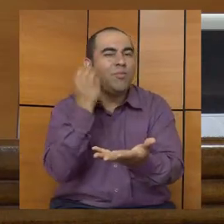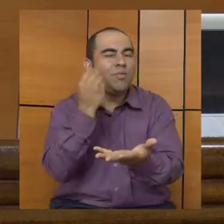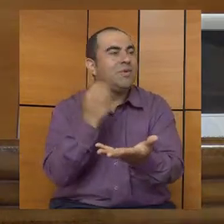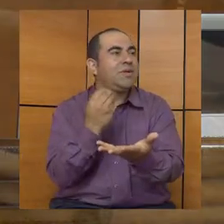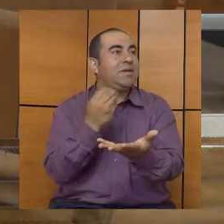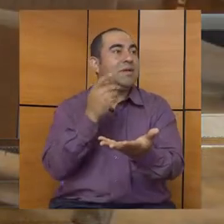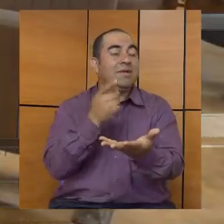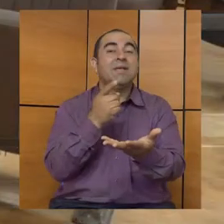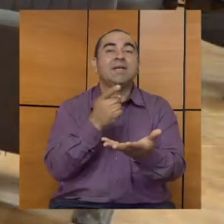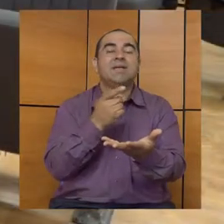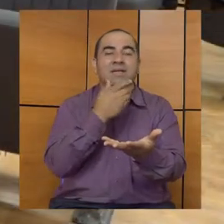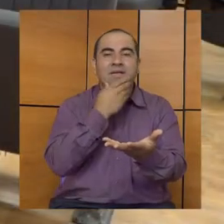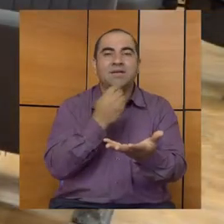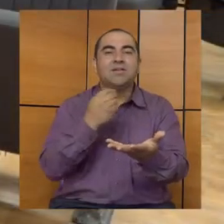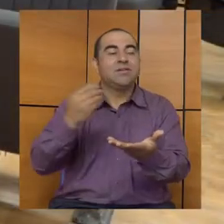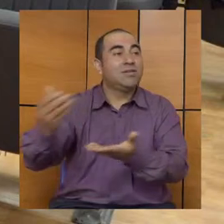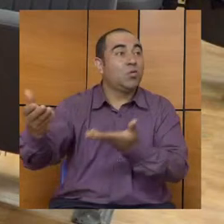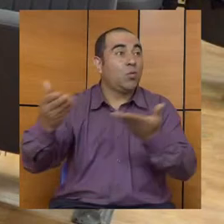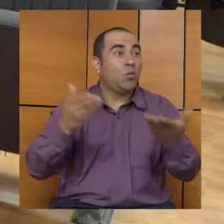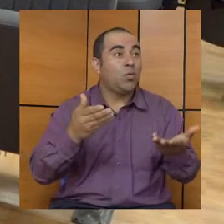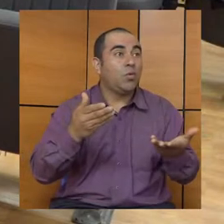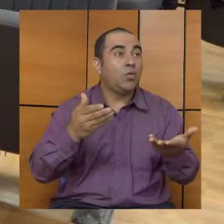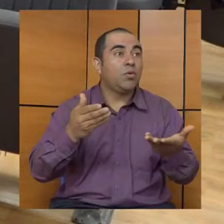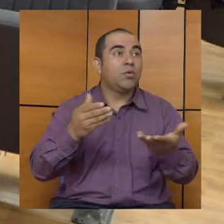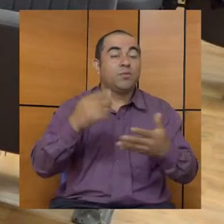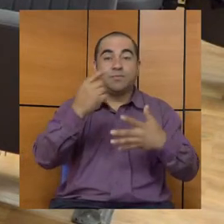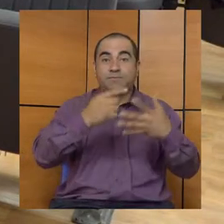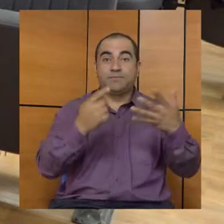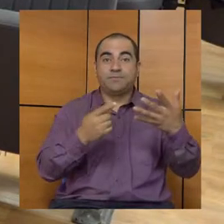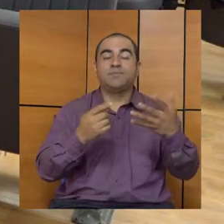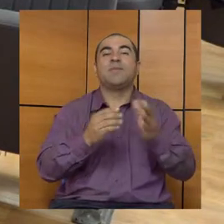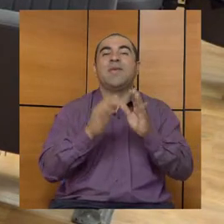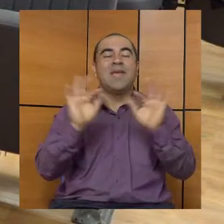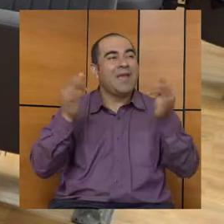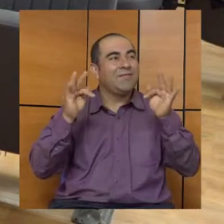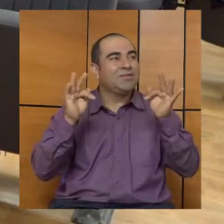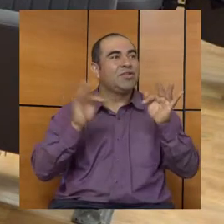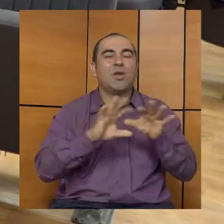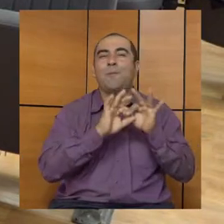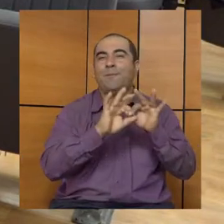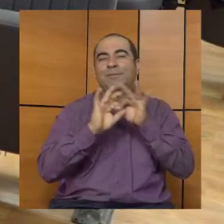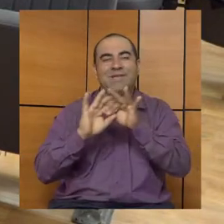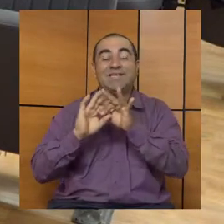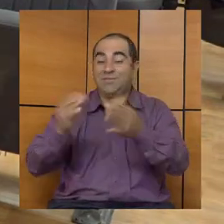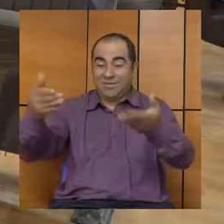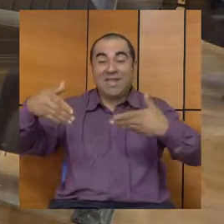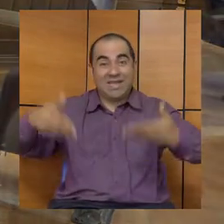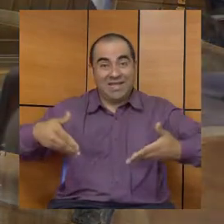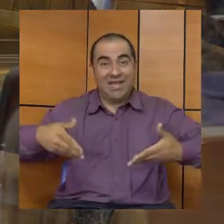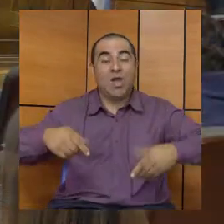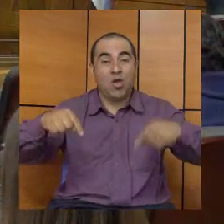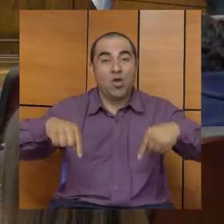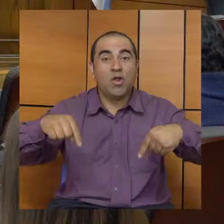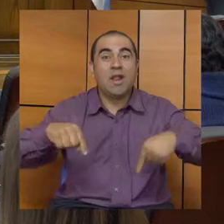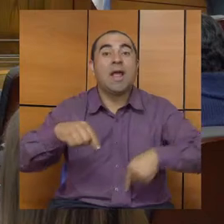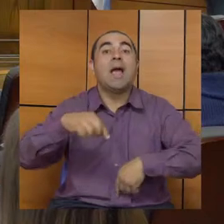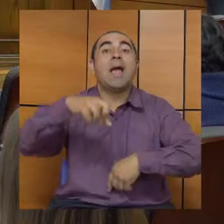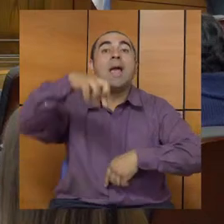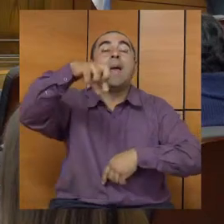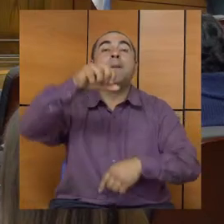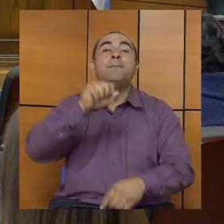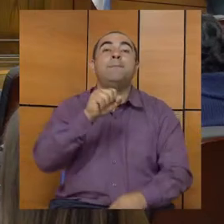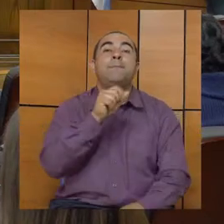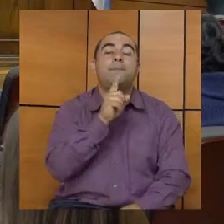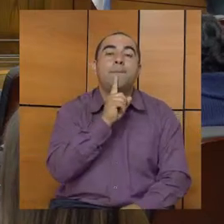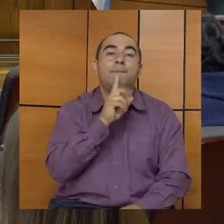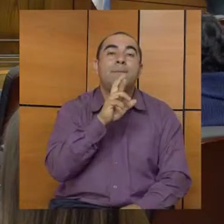nuestro Chile bonito, que es toda la zona de Torre del Paine, así que me alegro. Y felicitaciones, muchas gracias por estar presente. Patricio, el director de la Escuela